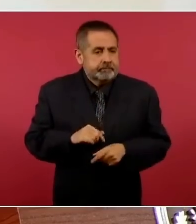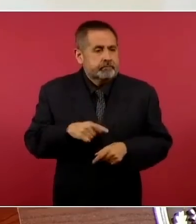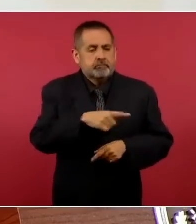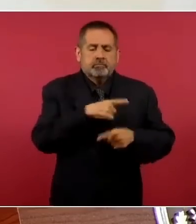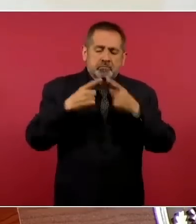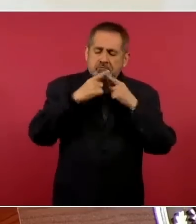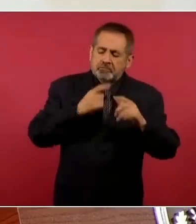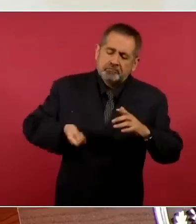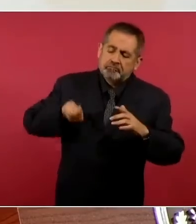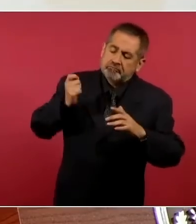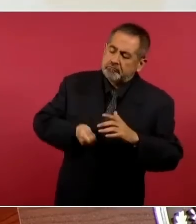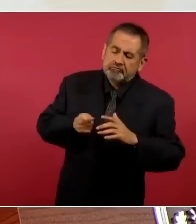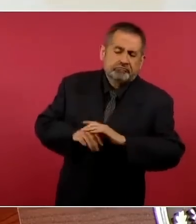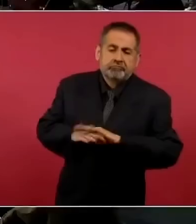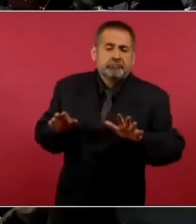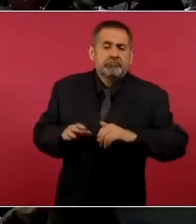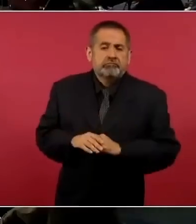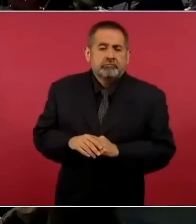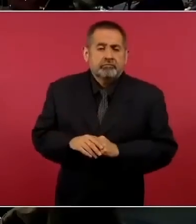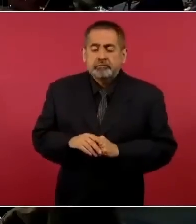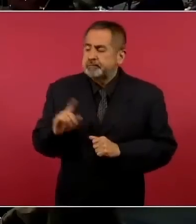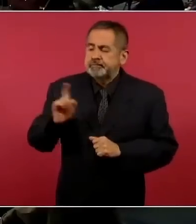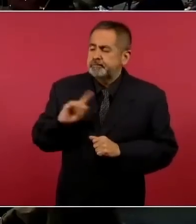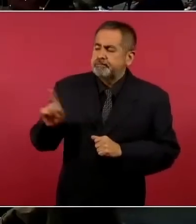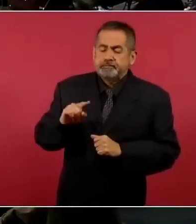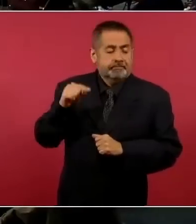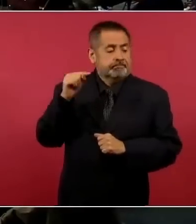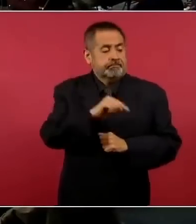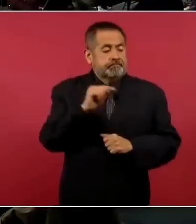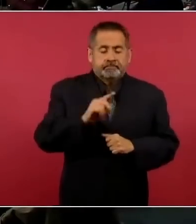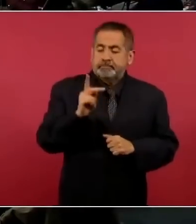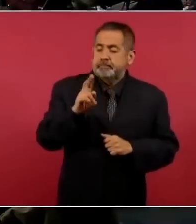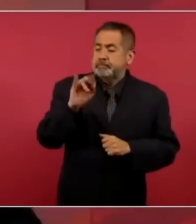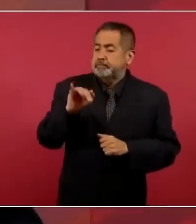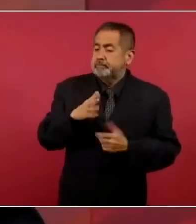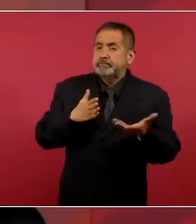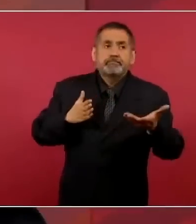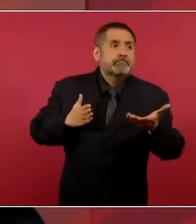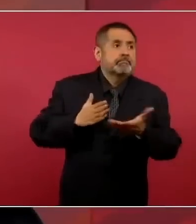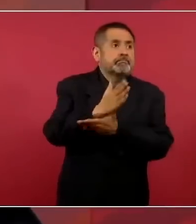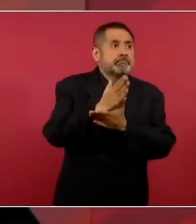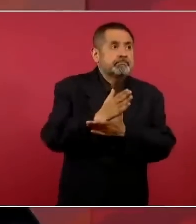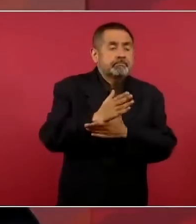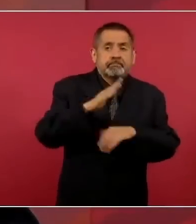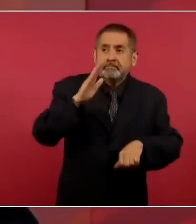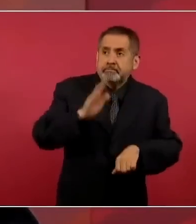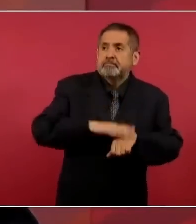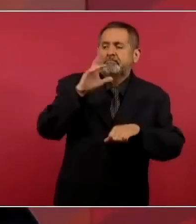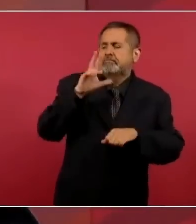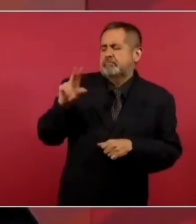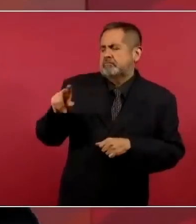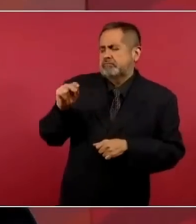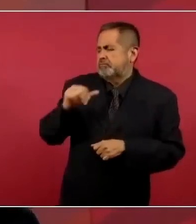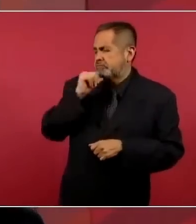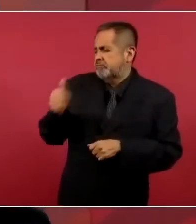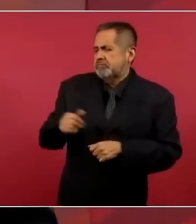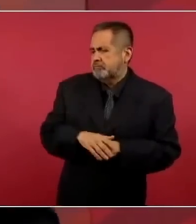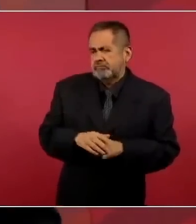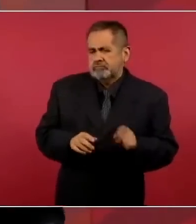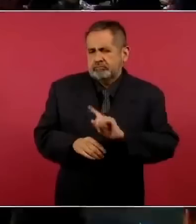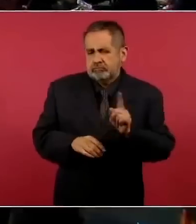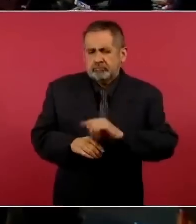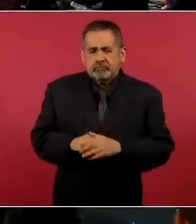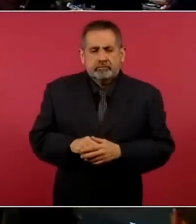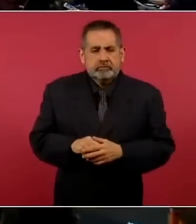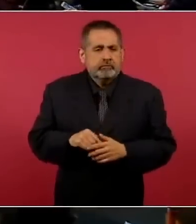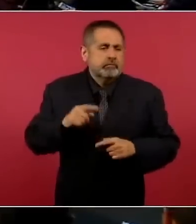resolvieron de que no había rebasado el tope de campaña Peña, aunque después ya se